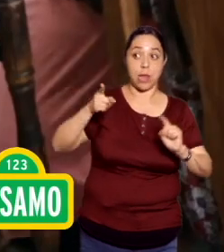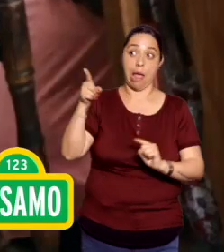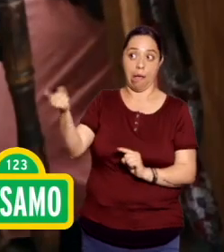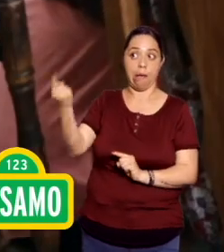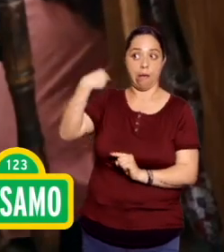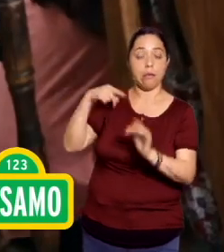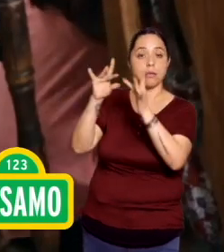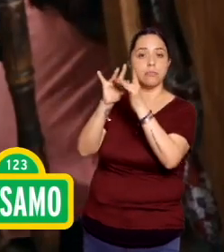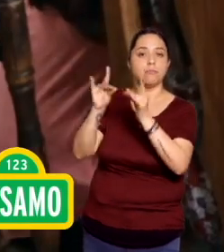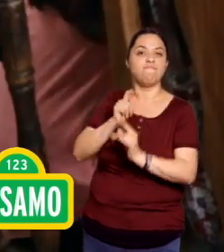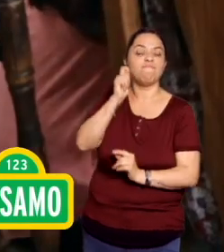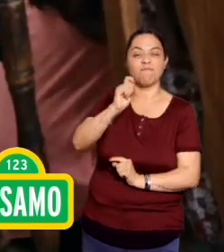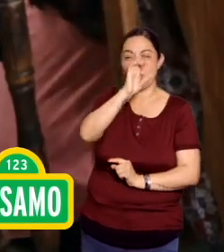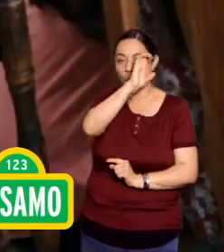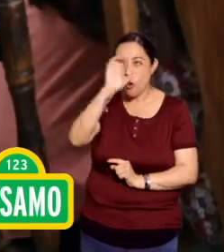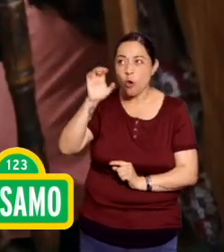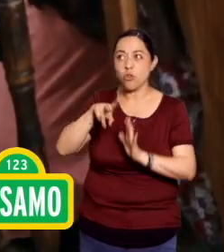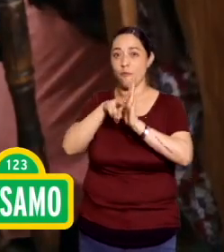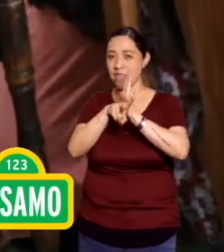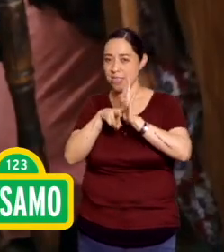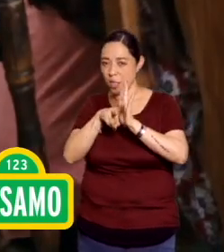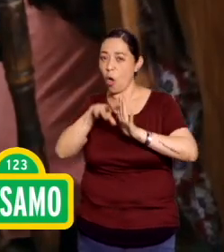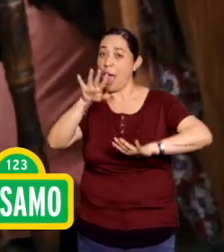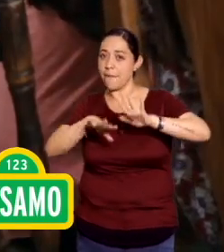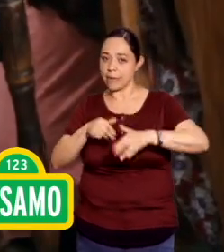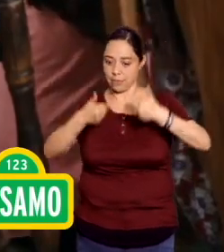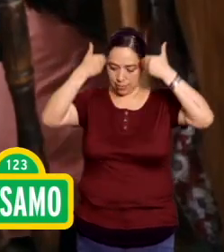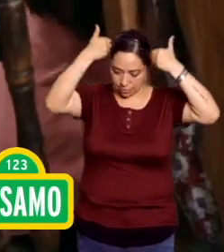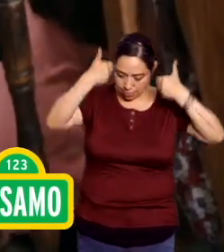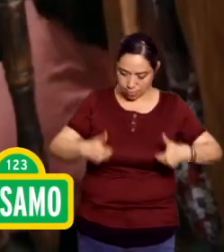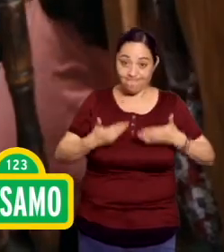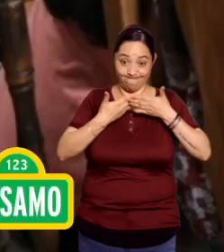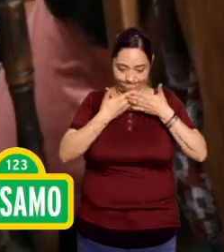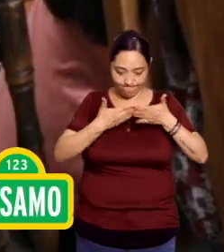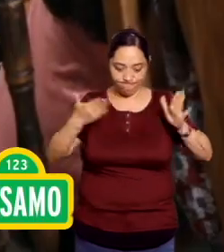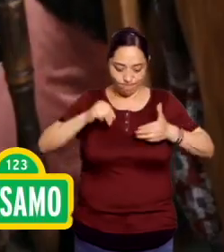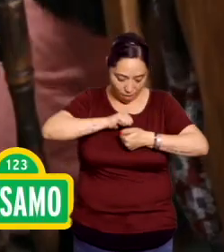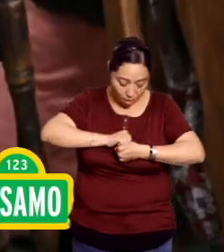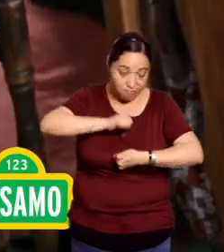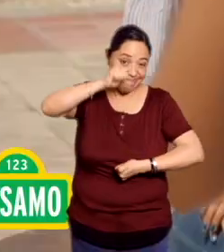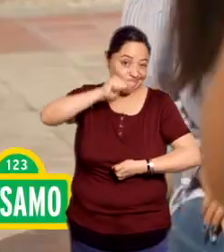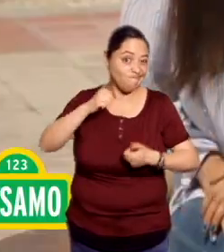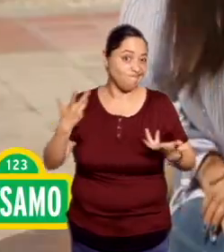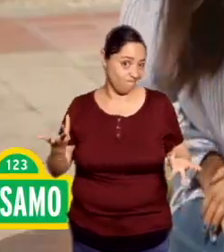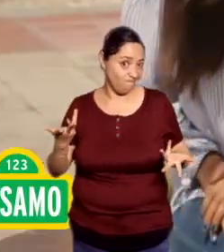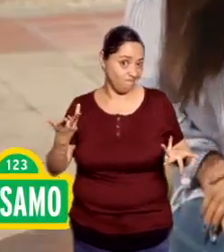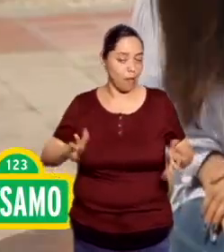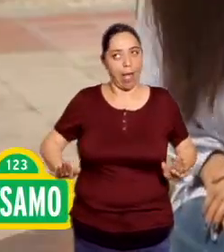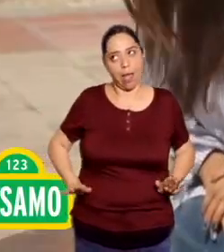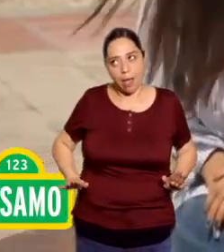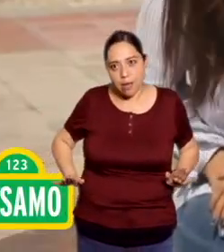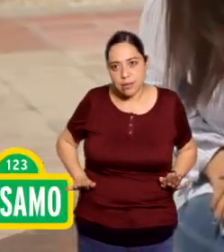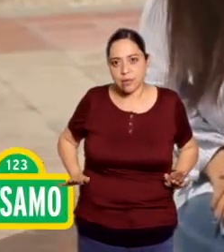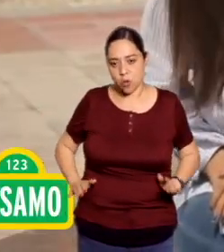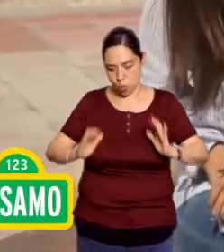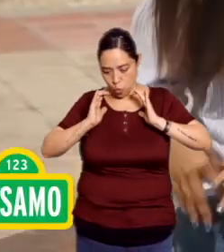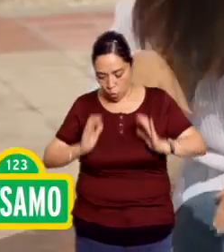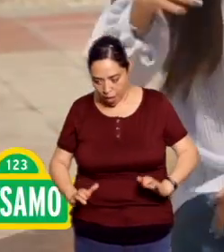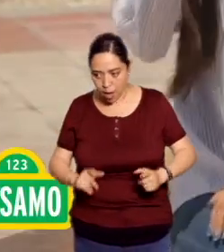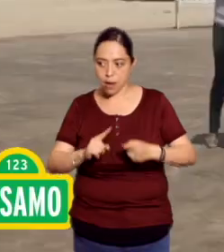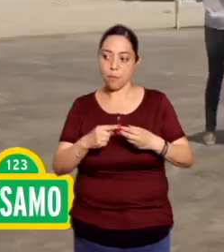explicó que una fotografía o video puede decir muchas cosas de nosotros, como nuestras características